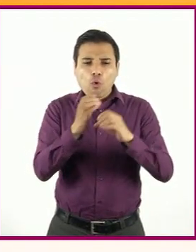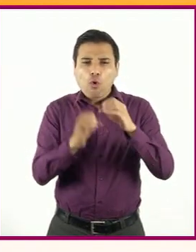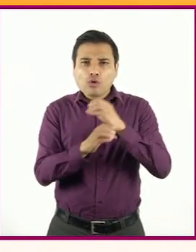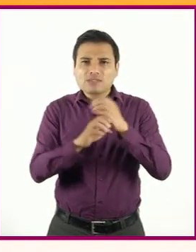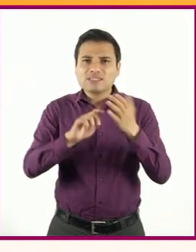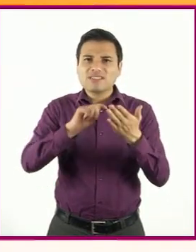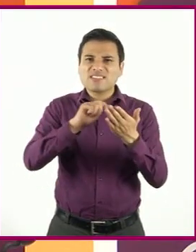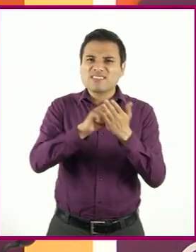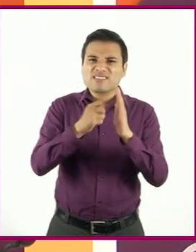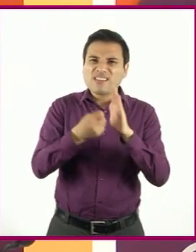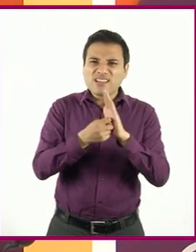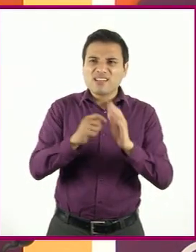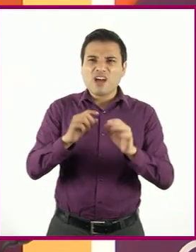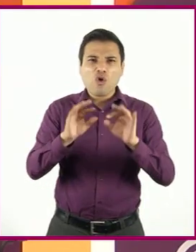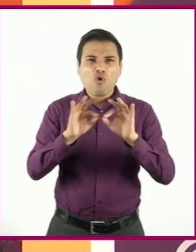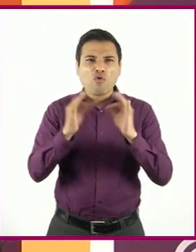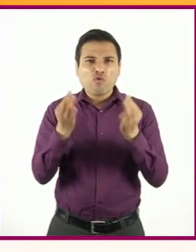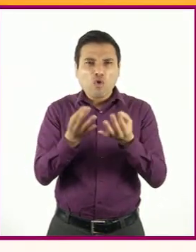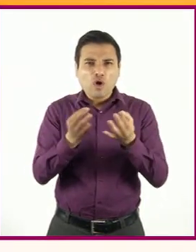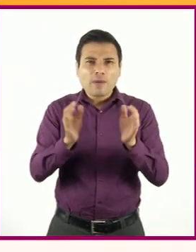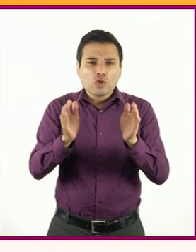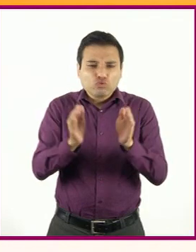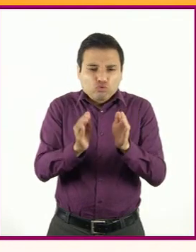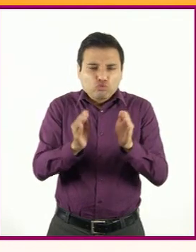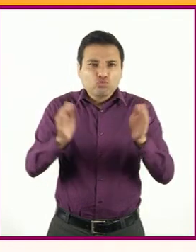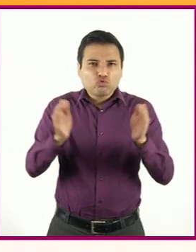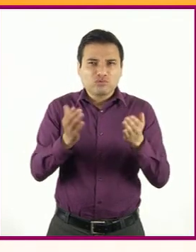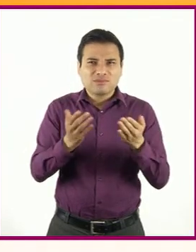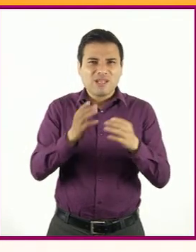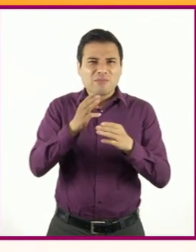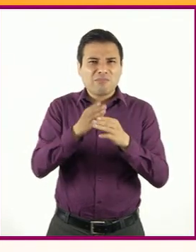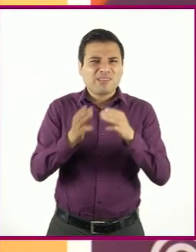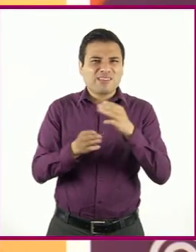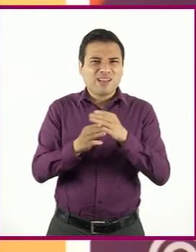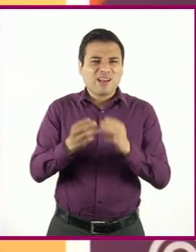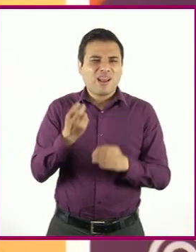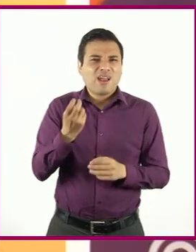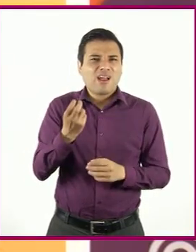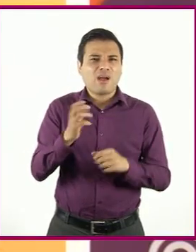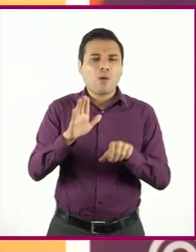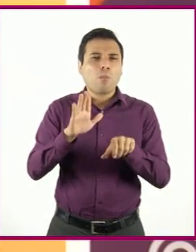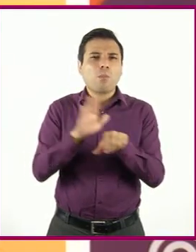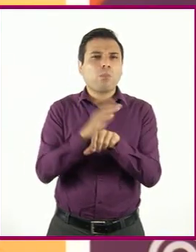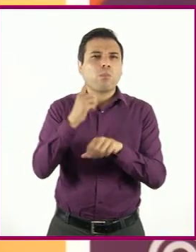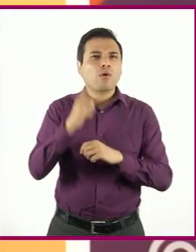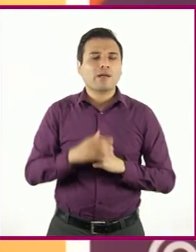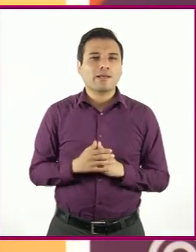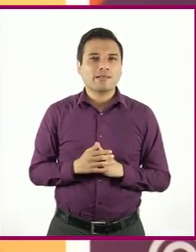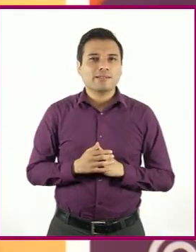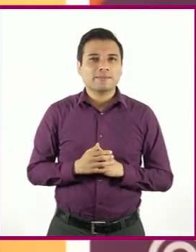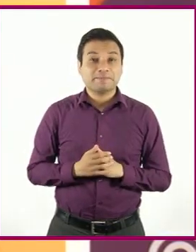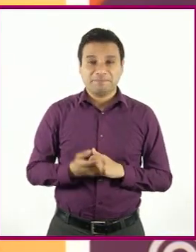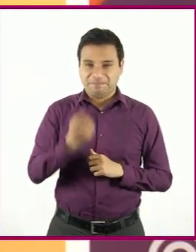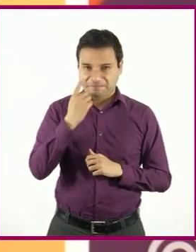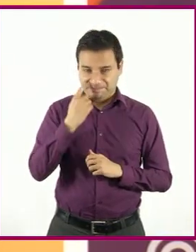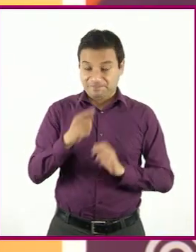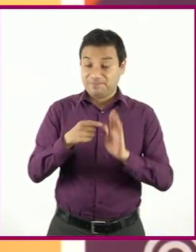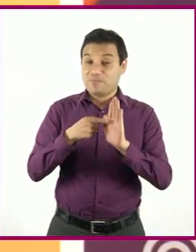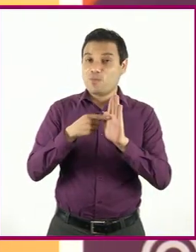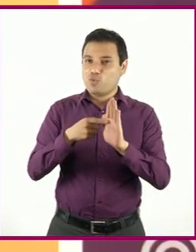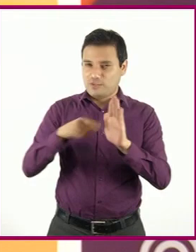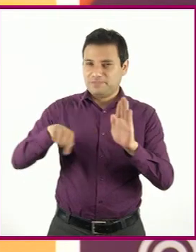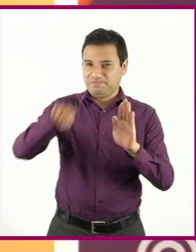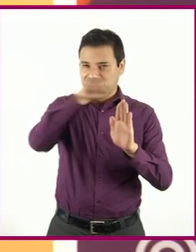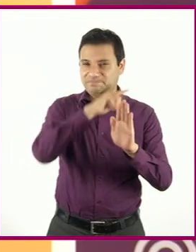decir, su forma, tamaño y el material con que están elaborados. Teresa, ¿te parece si les mostramos a las alumnas y